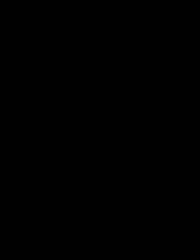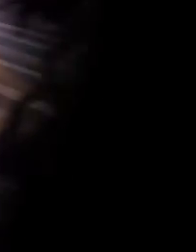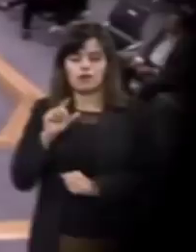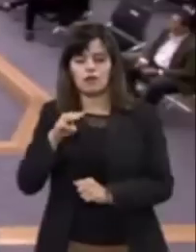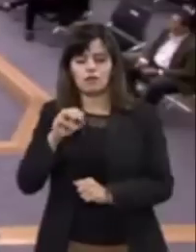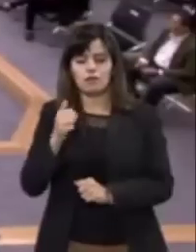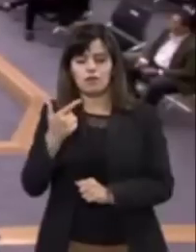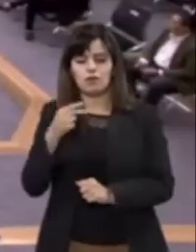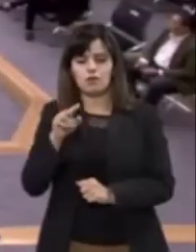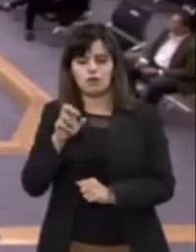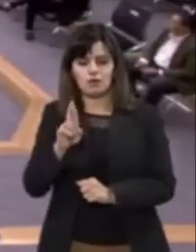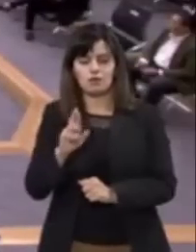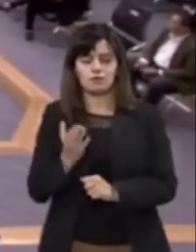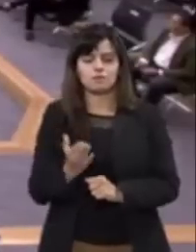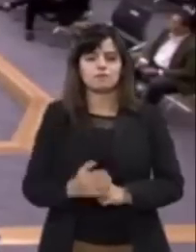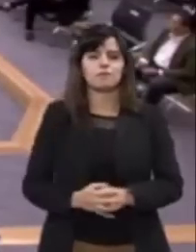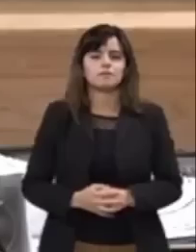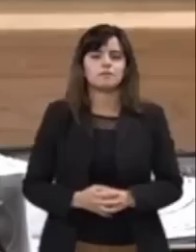Gracias, presidente.